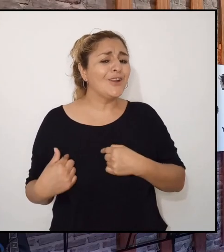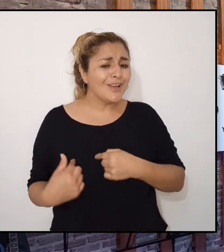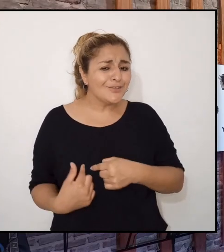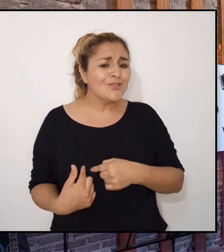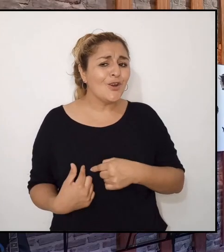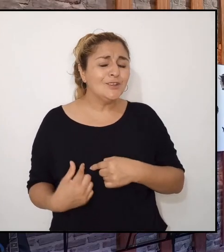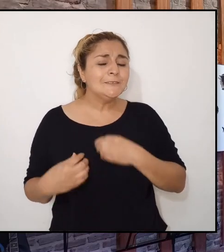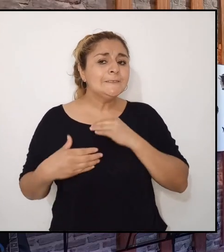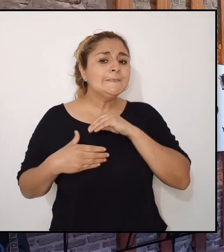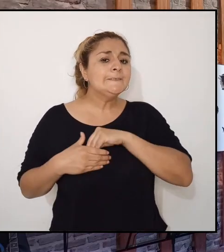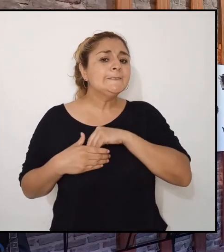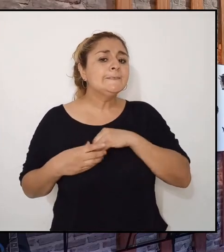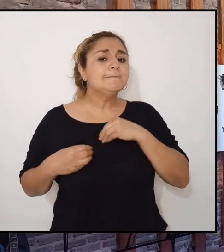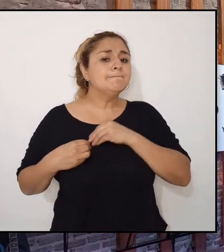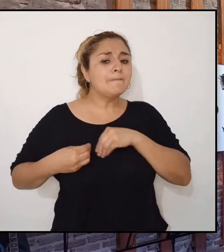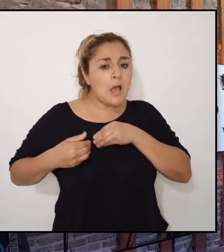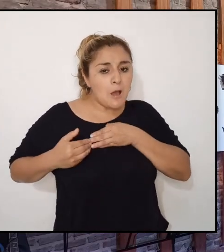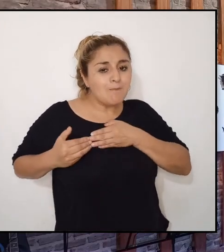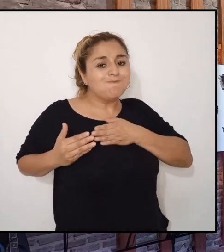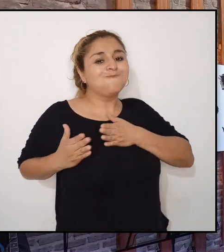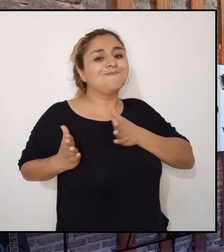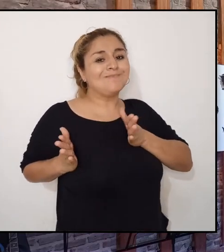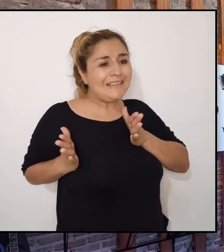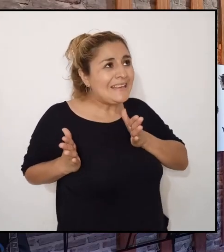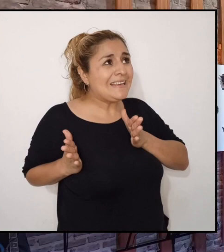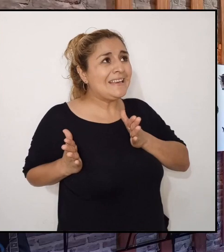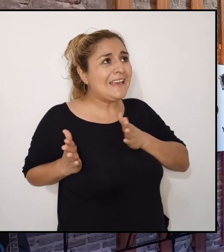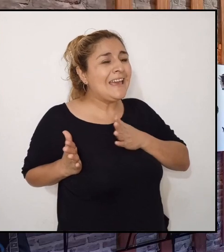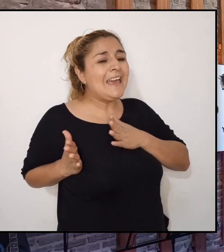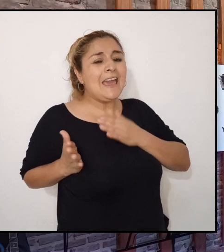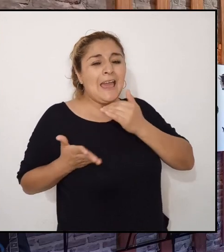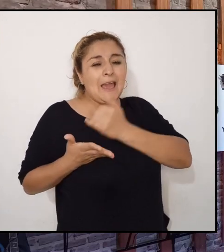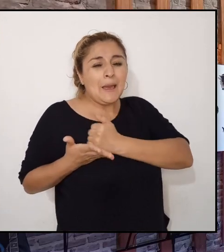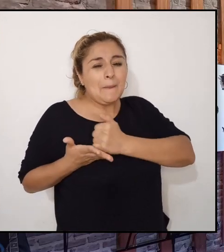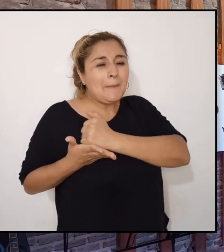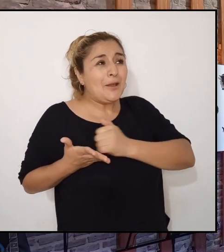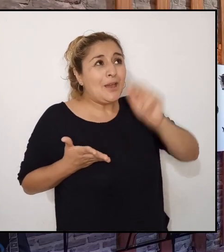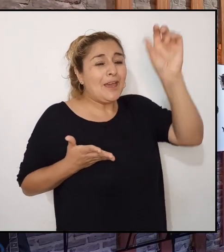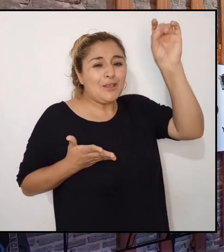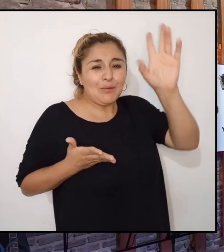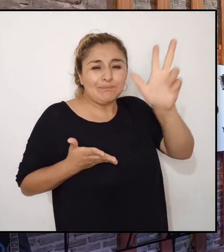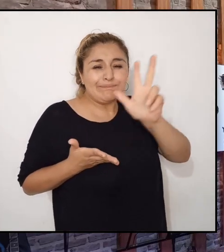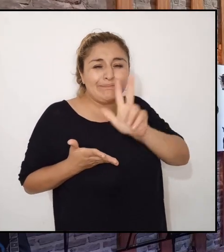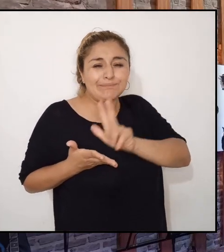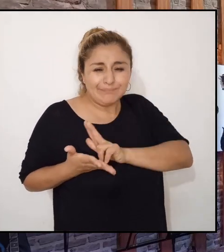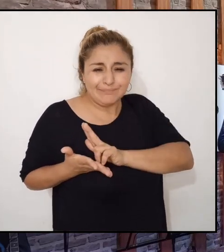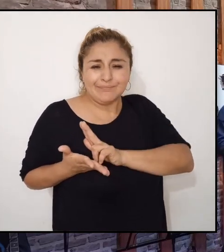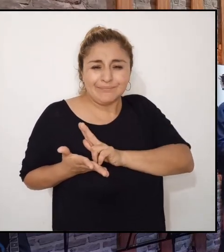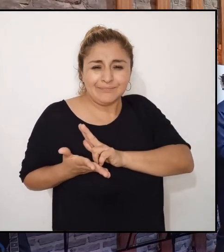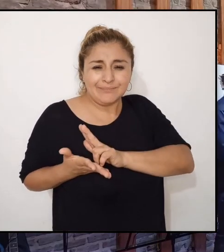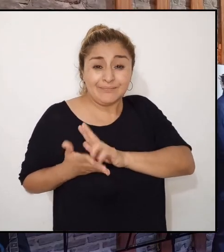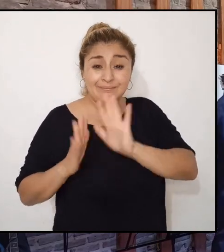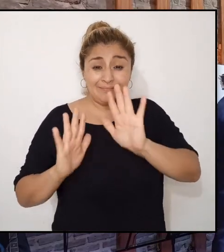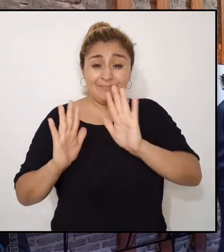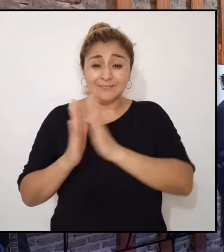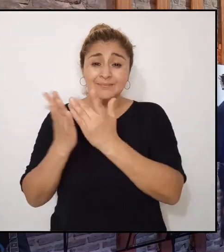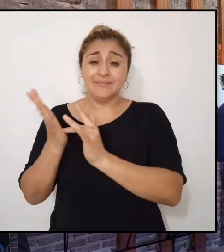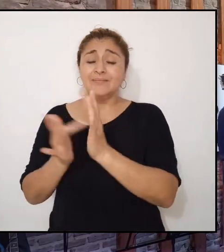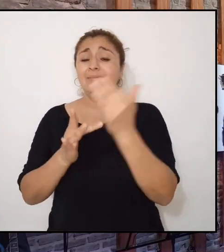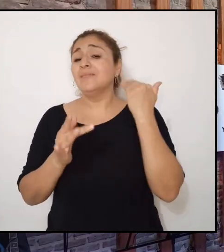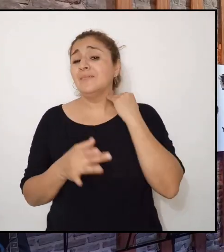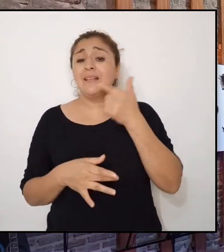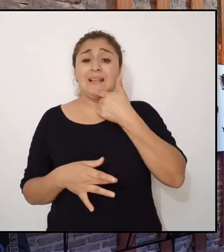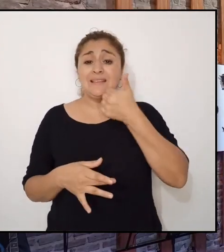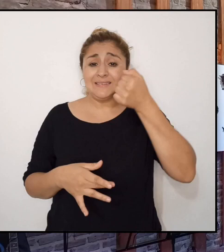persona maravillosa que Él es? Yo cuando leía este Salmo 139 me imaginaba